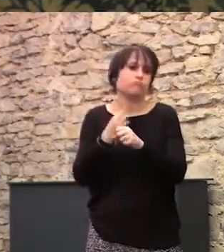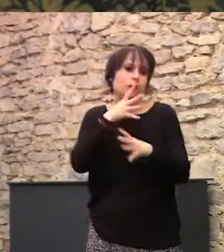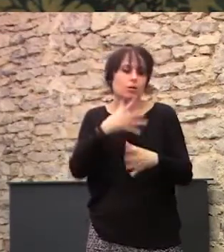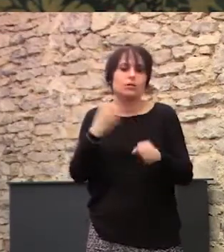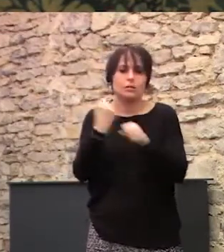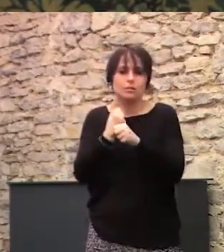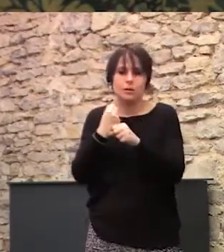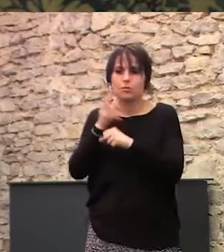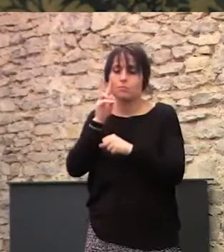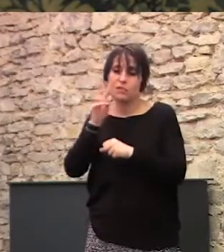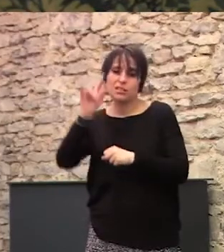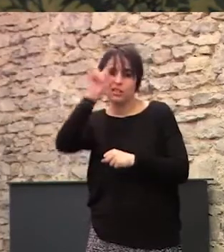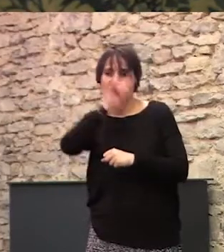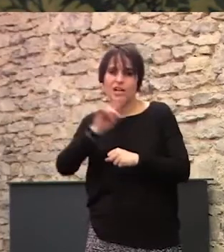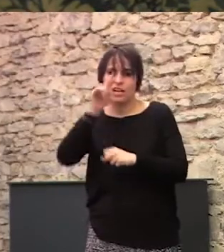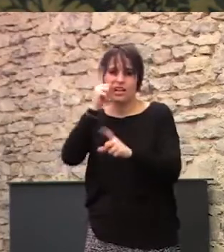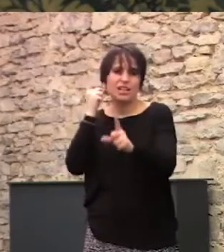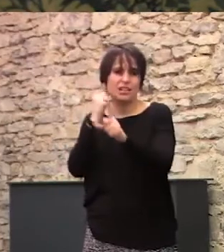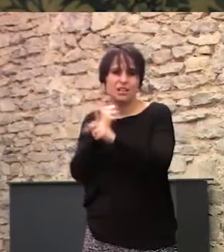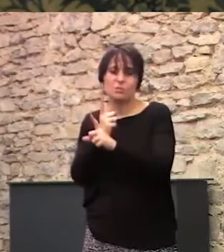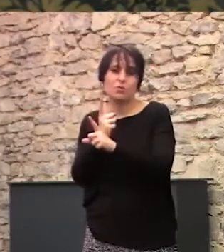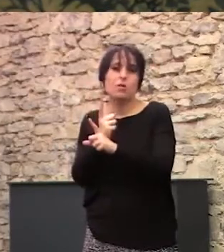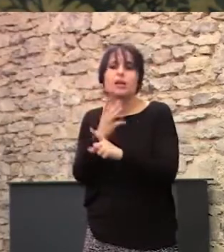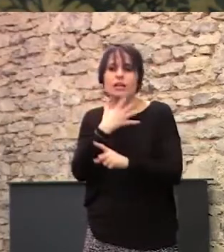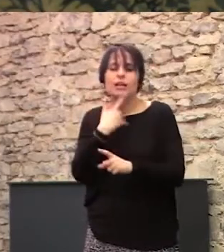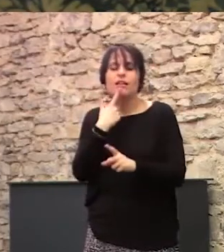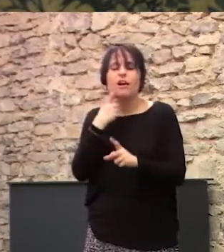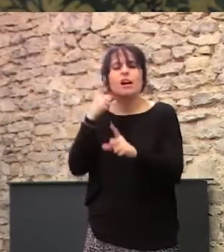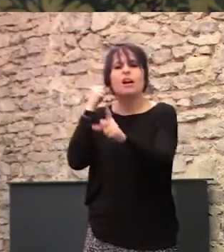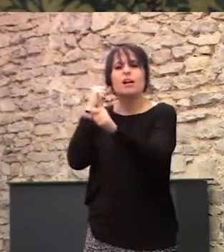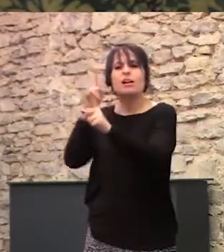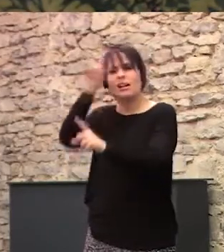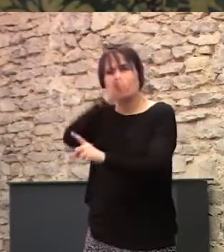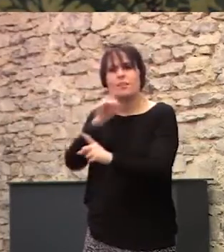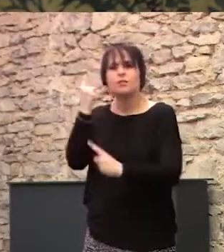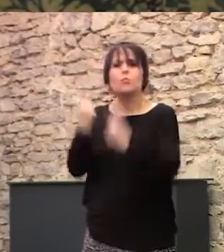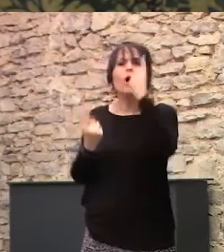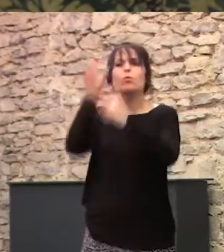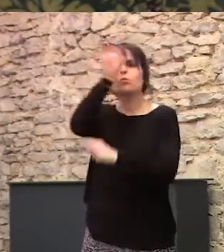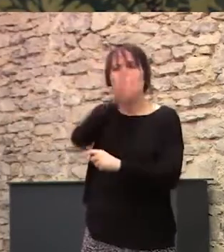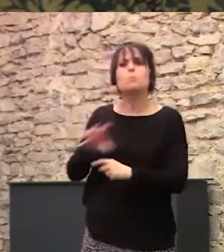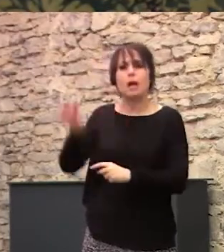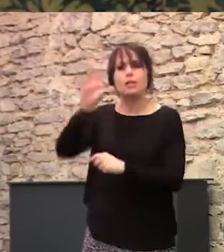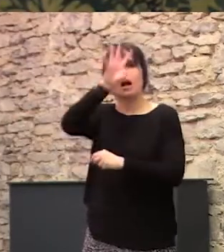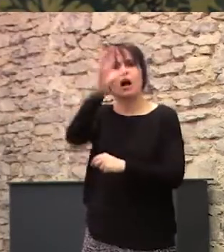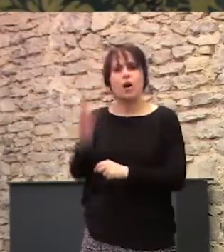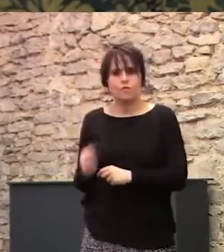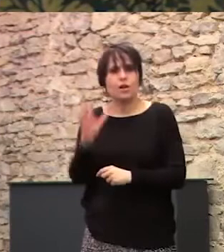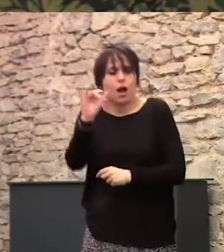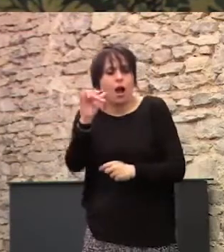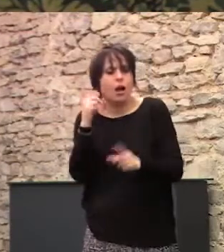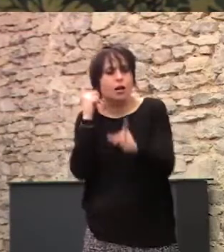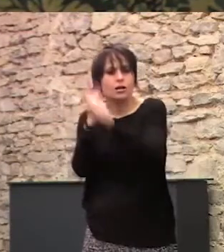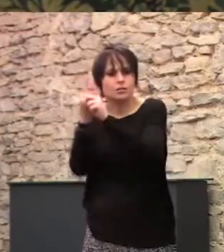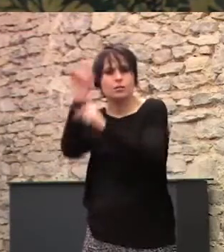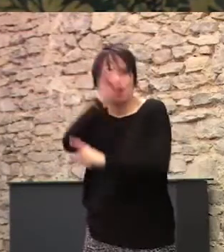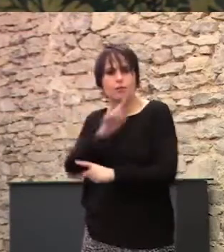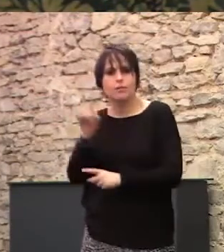el racismo desaparece aquí, no porque no haya racismo en algunos países de África, por ejemplo, la